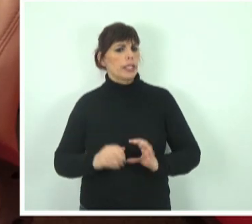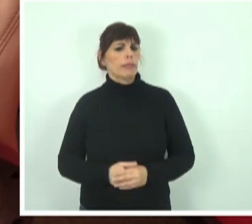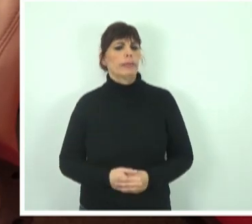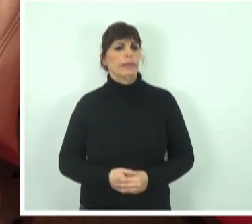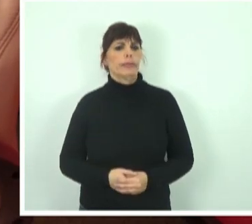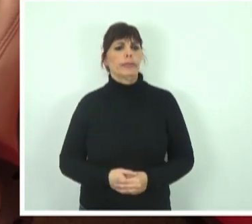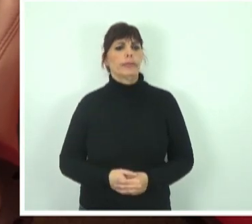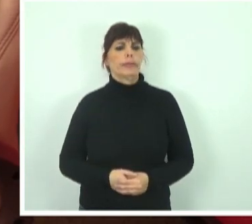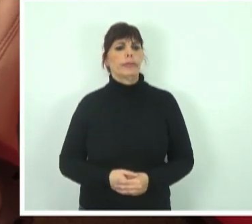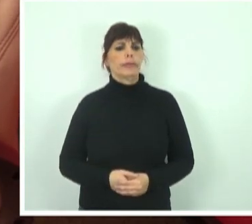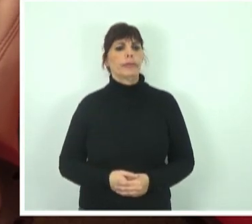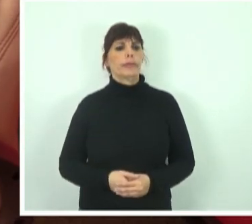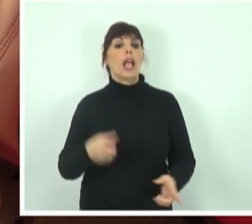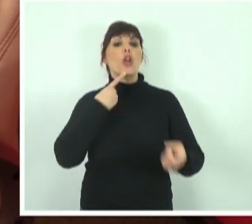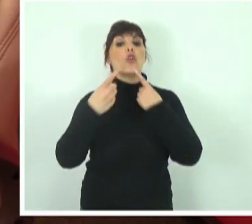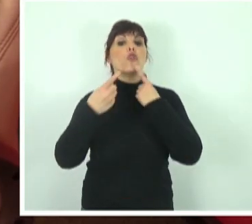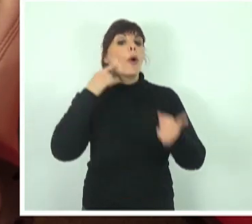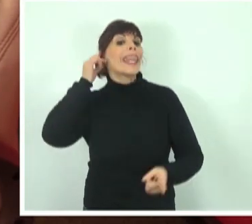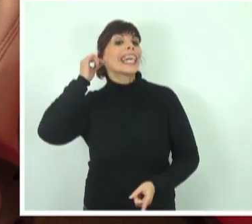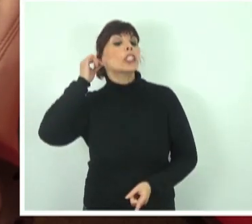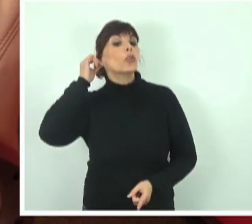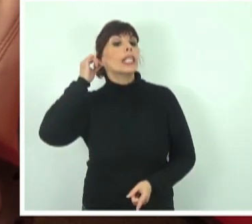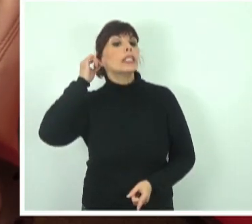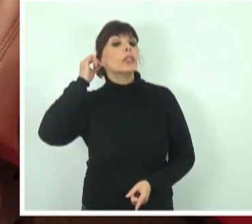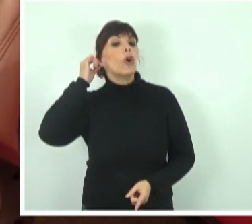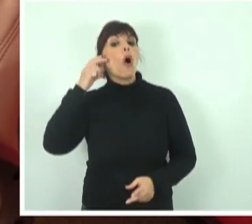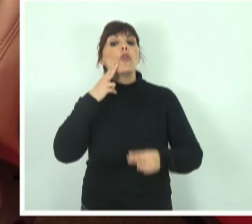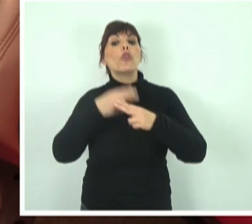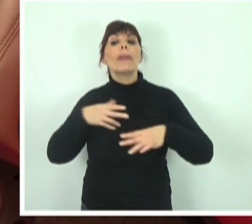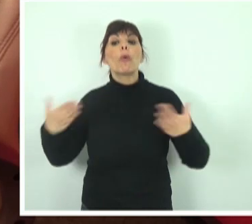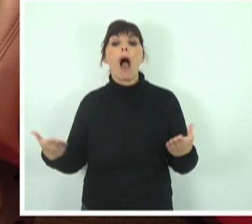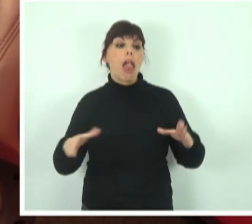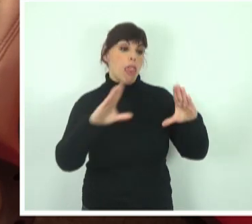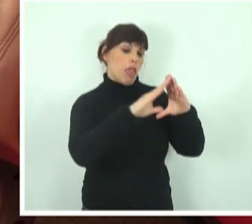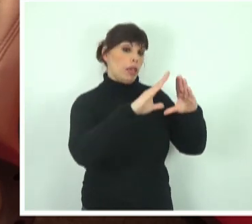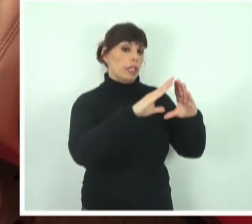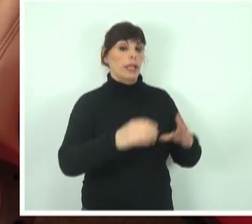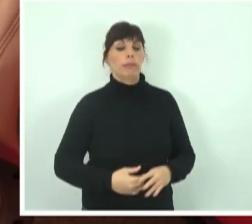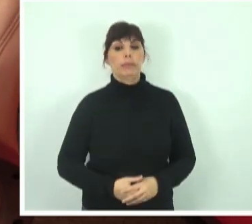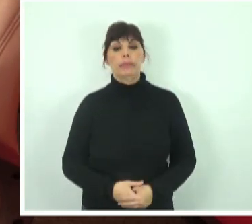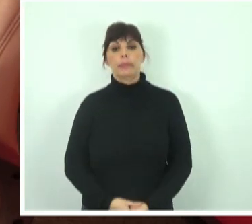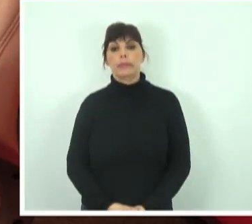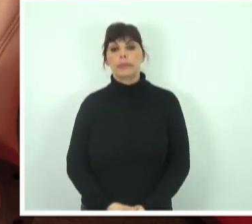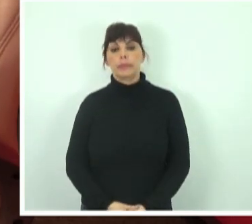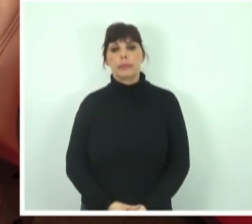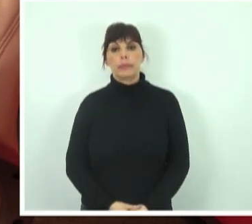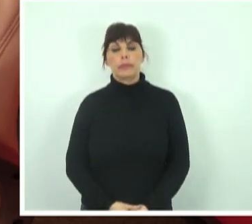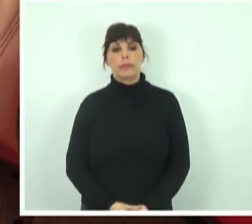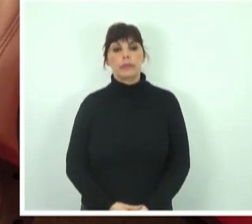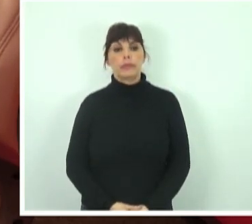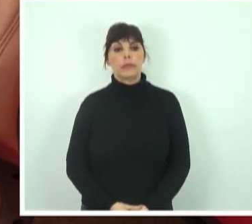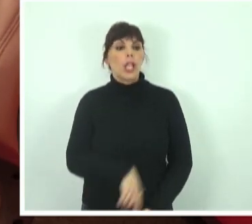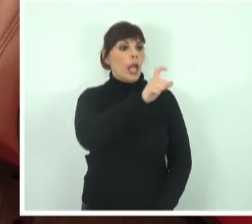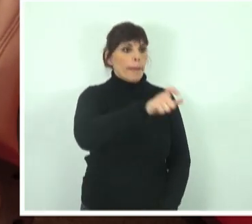de Jesucristo se llama Ecclesia, iglesia. Ok.